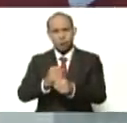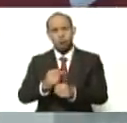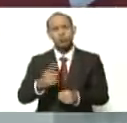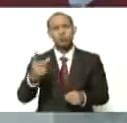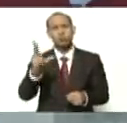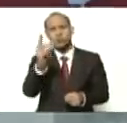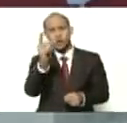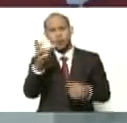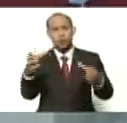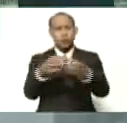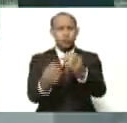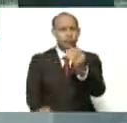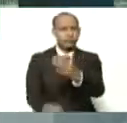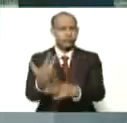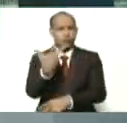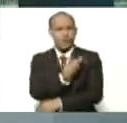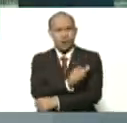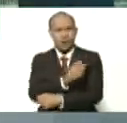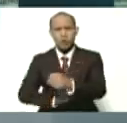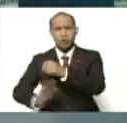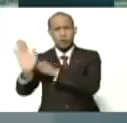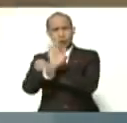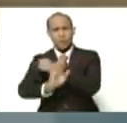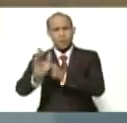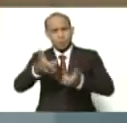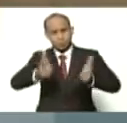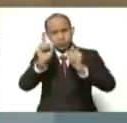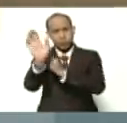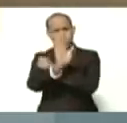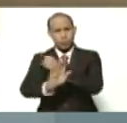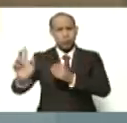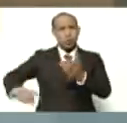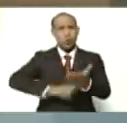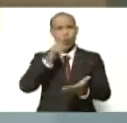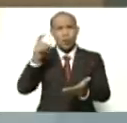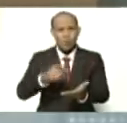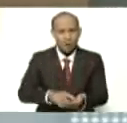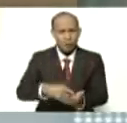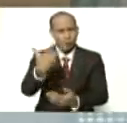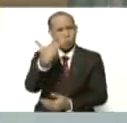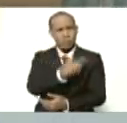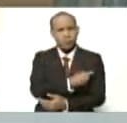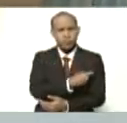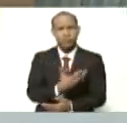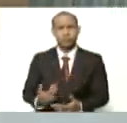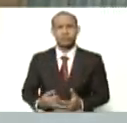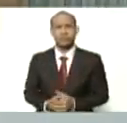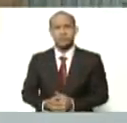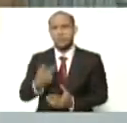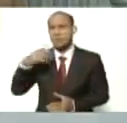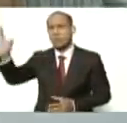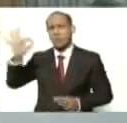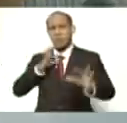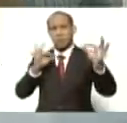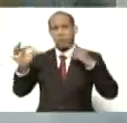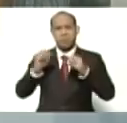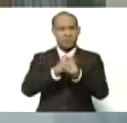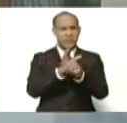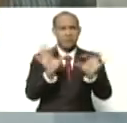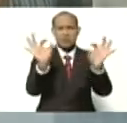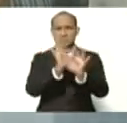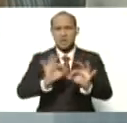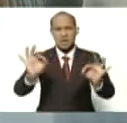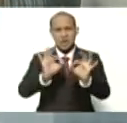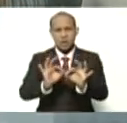que permitan la protección total o sea que el enfermedad no te pegue me puedas tu contagiar